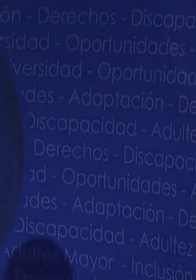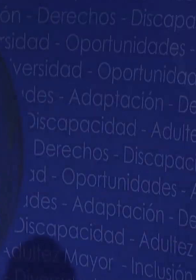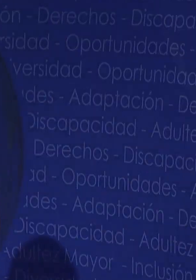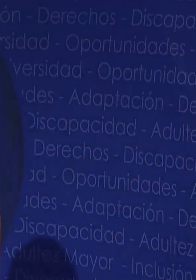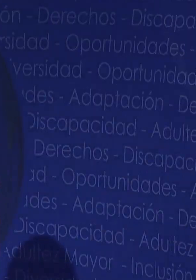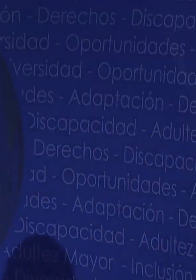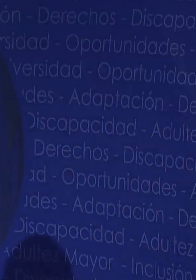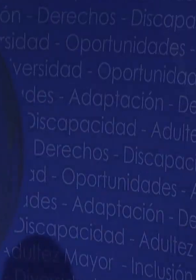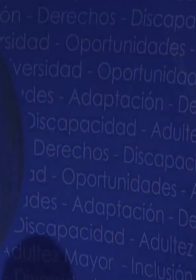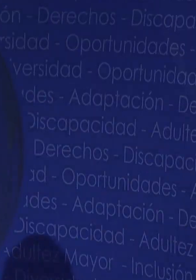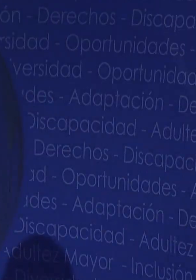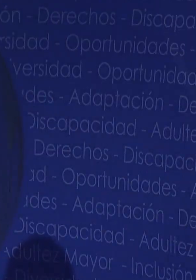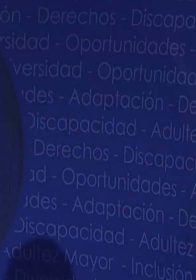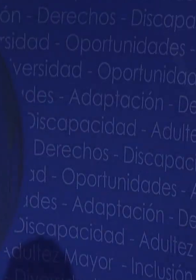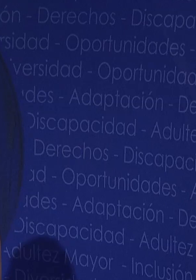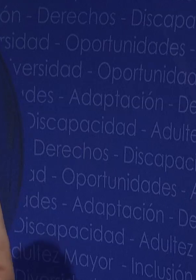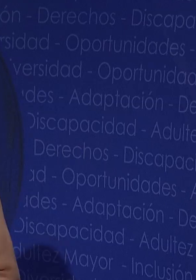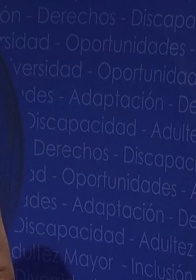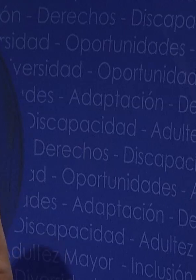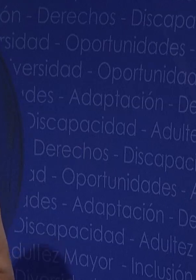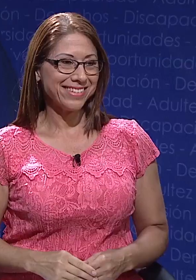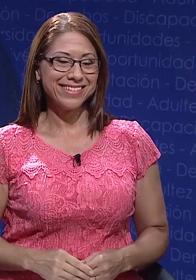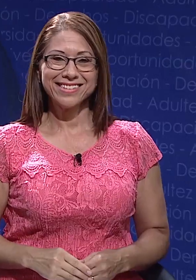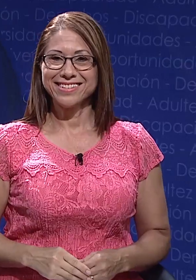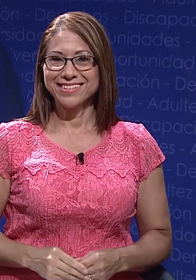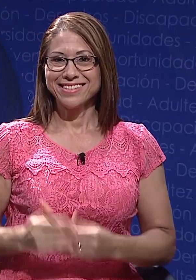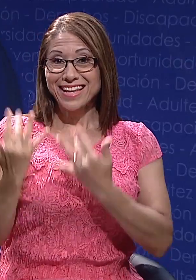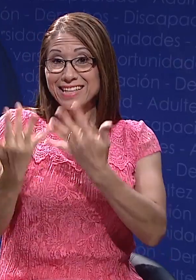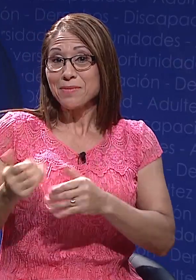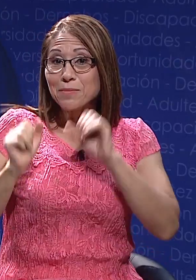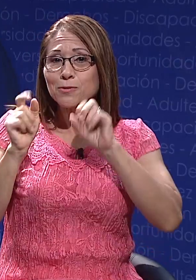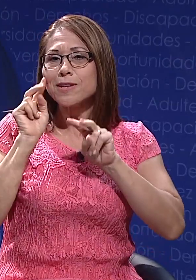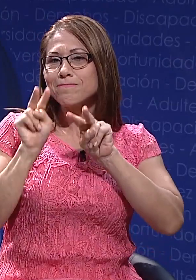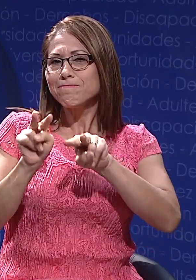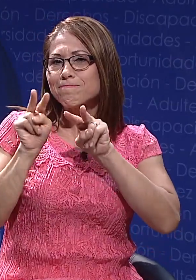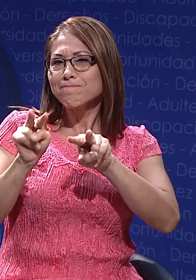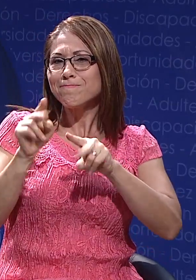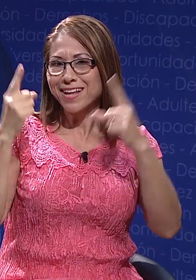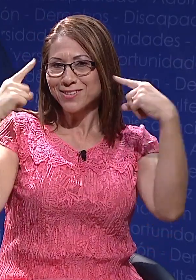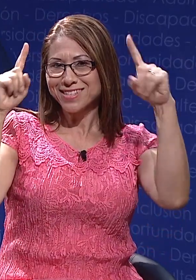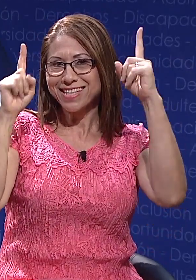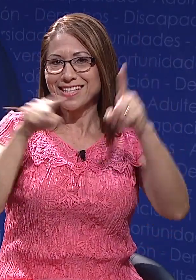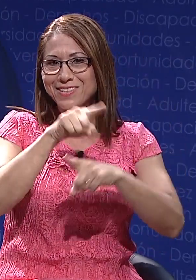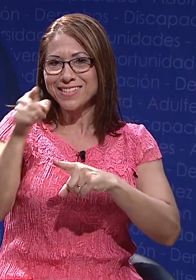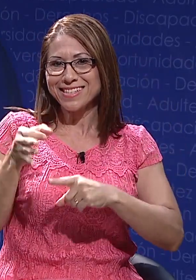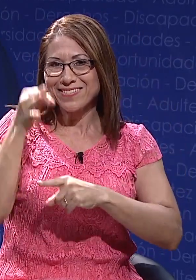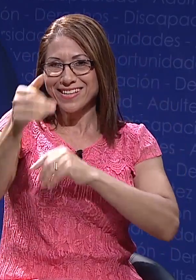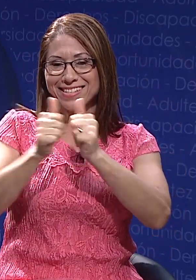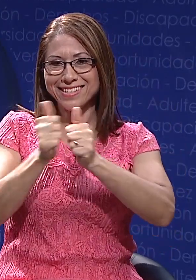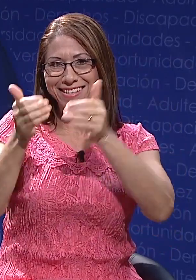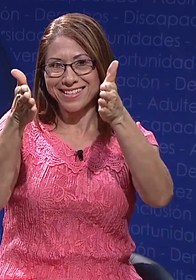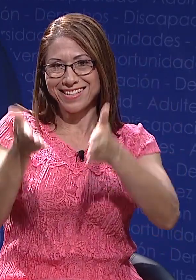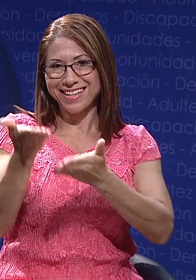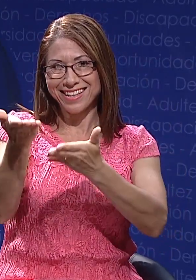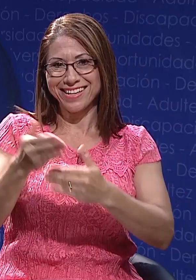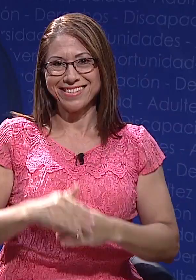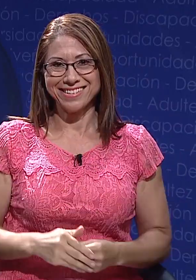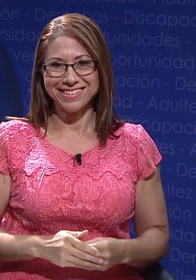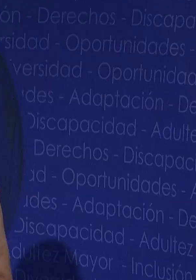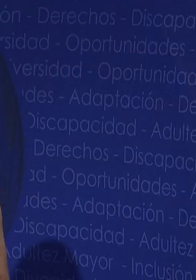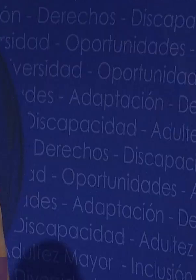gracias a valeria por compartir nuestra historia esperamos poder seguirle la pista a los éxitos que están por venir para esta